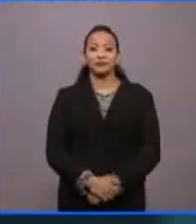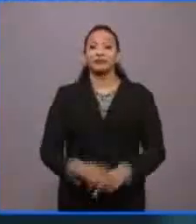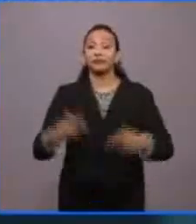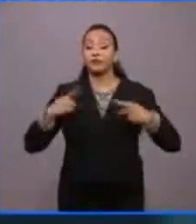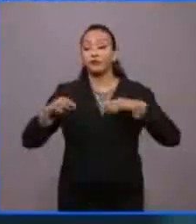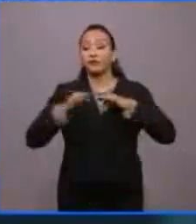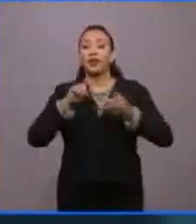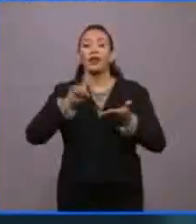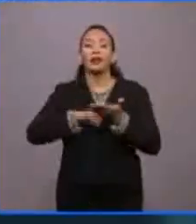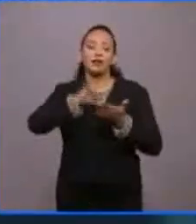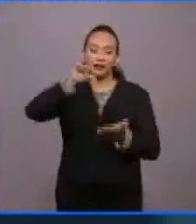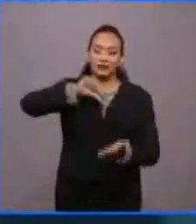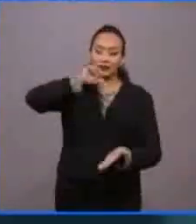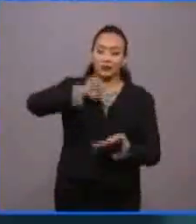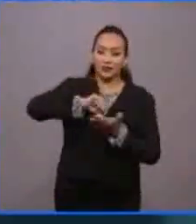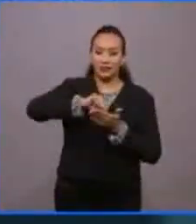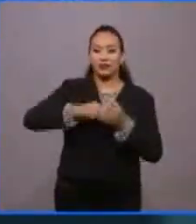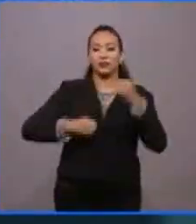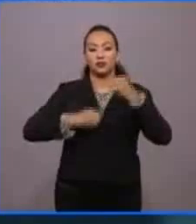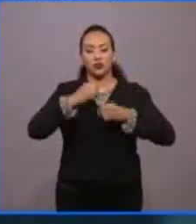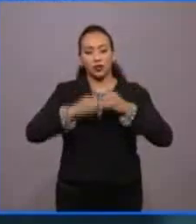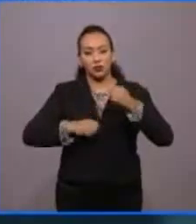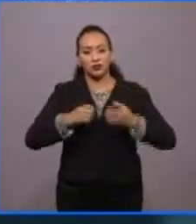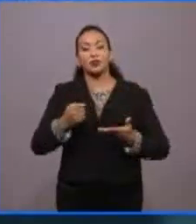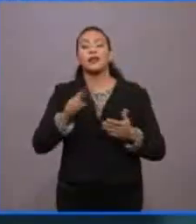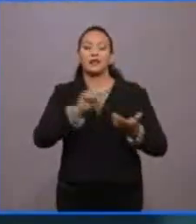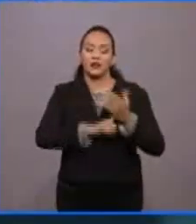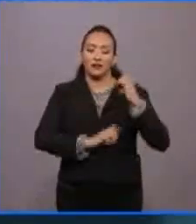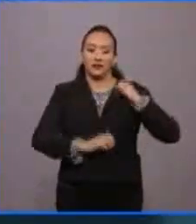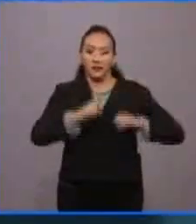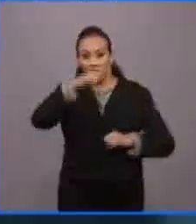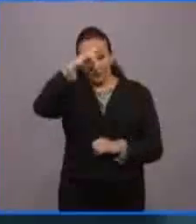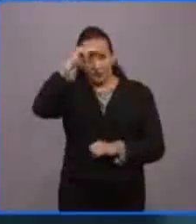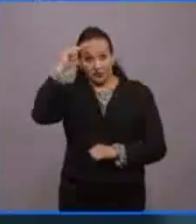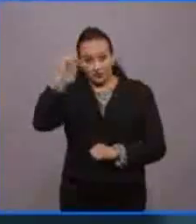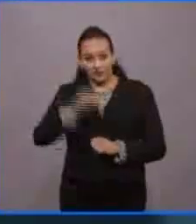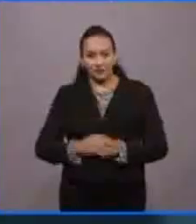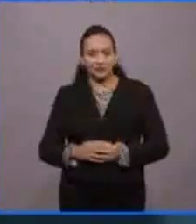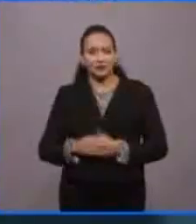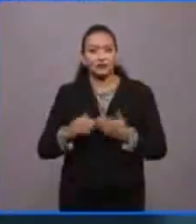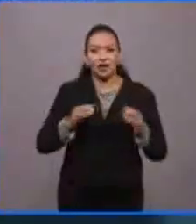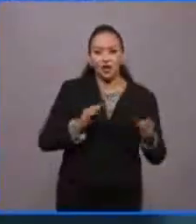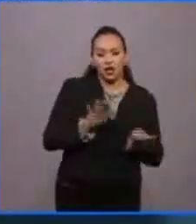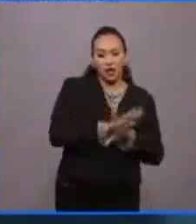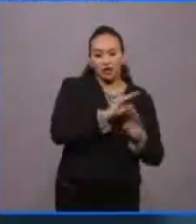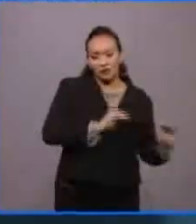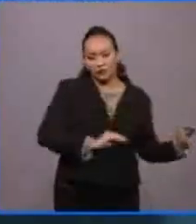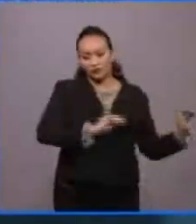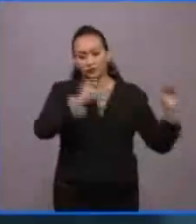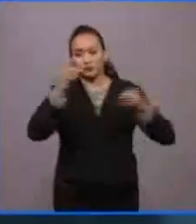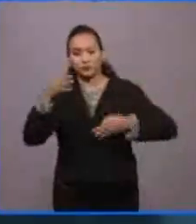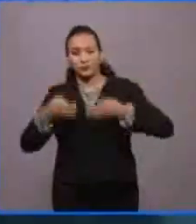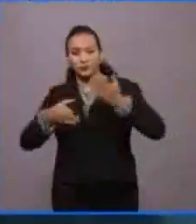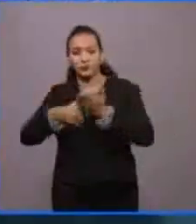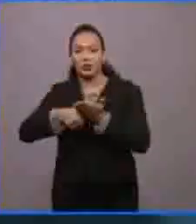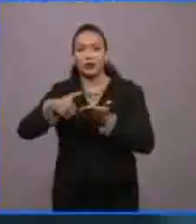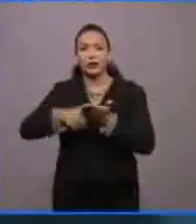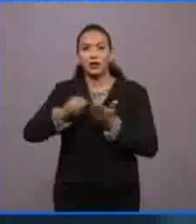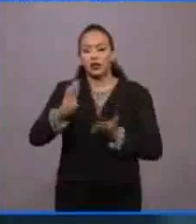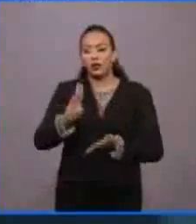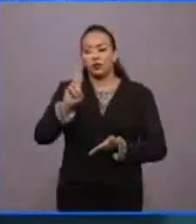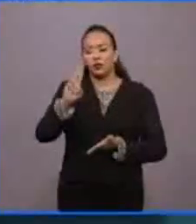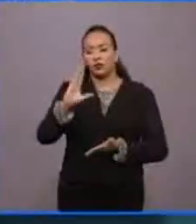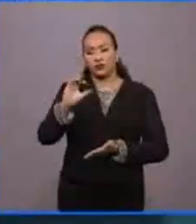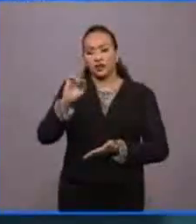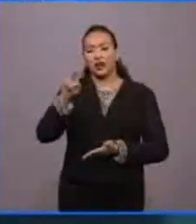Personal del Centro Estatal de Justicia Alternativa del Poder Judicial de Nayarit se trasladó a los juzgados civiles de Bucerías, en